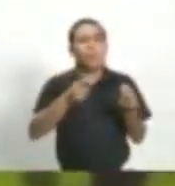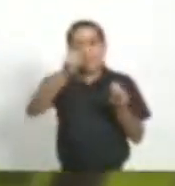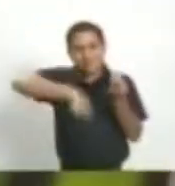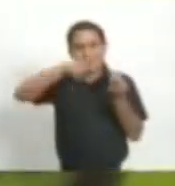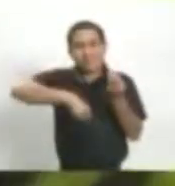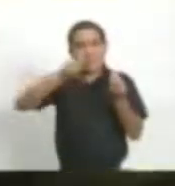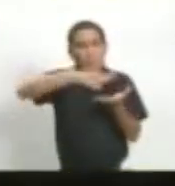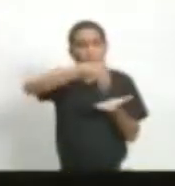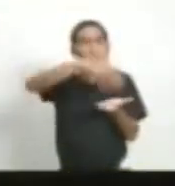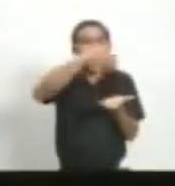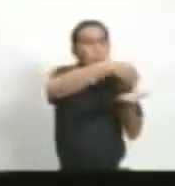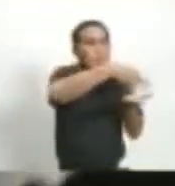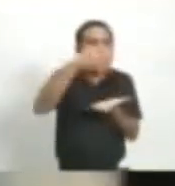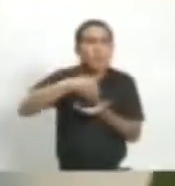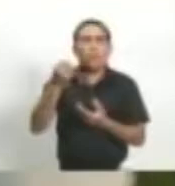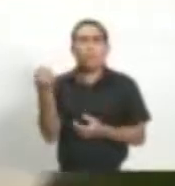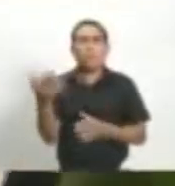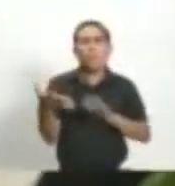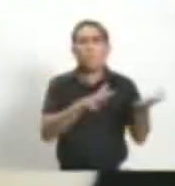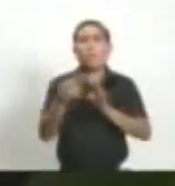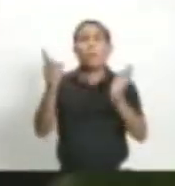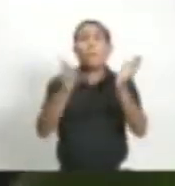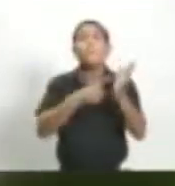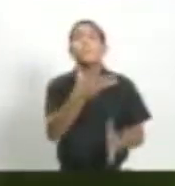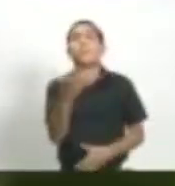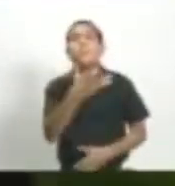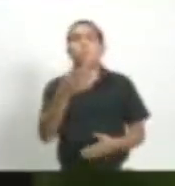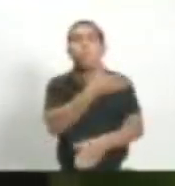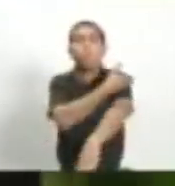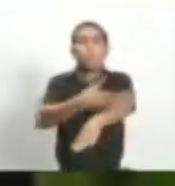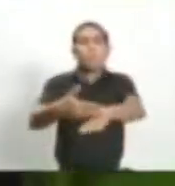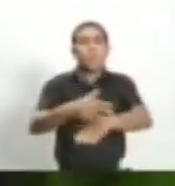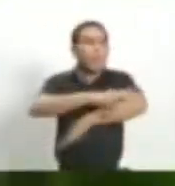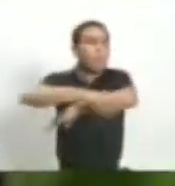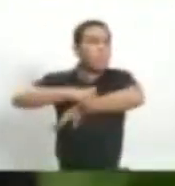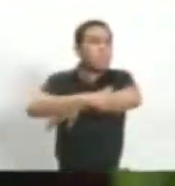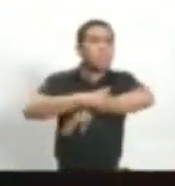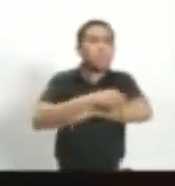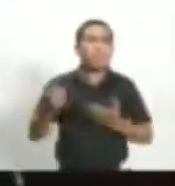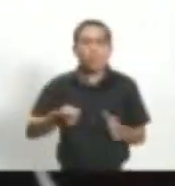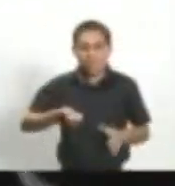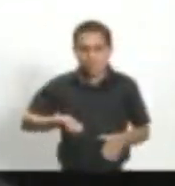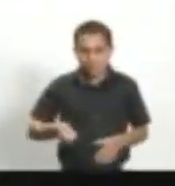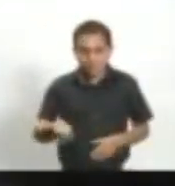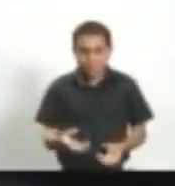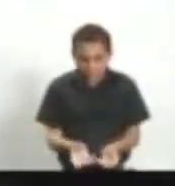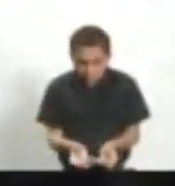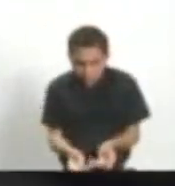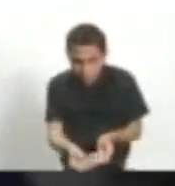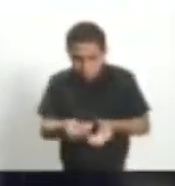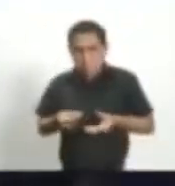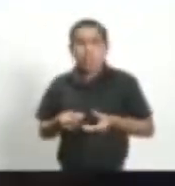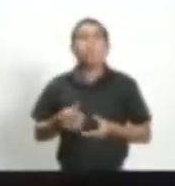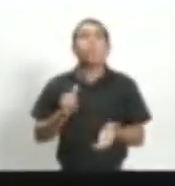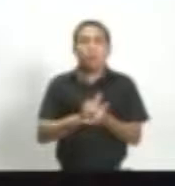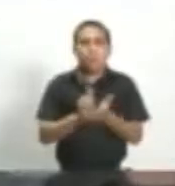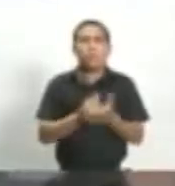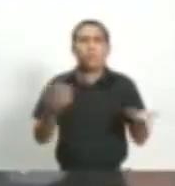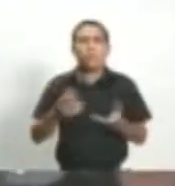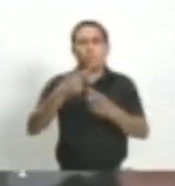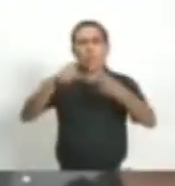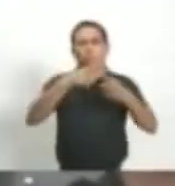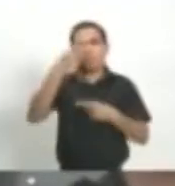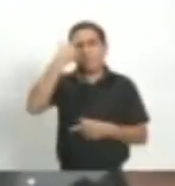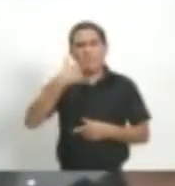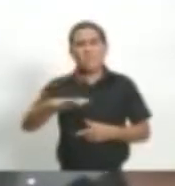mediante esta modalidad habrían robado más de 1.500 millones de pesos en cajeros electrónicos en las ciudades de Barranquilla, Sincelejo y Santa Marta.